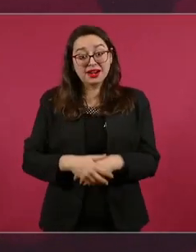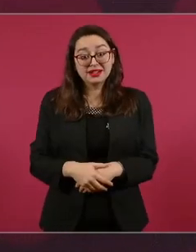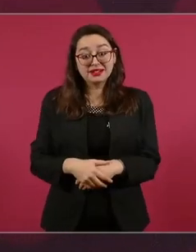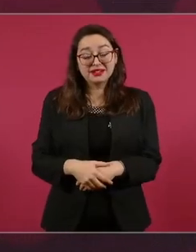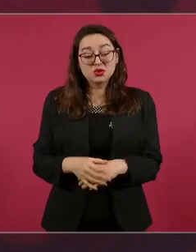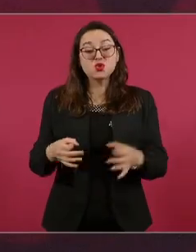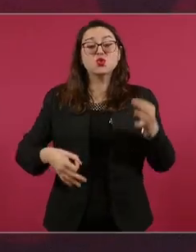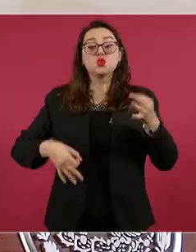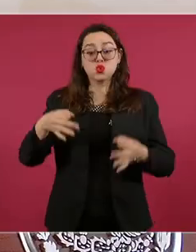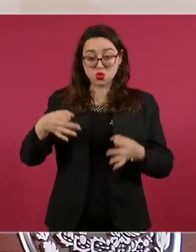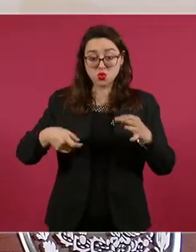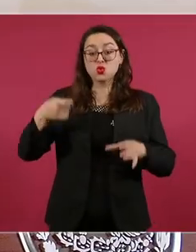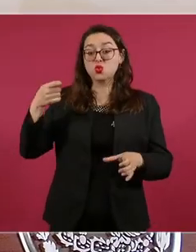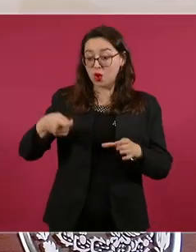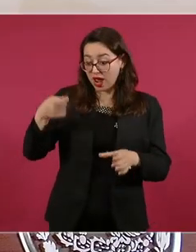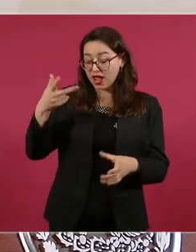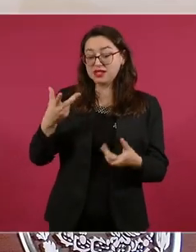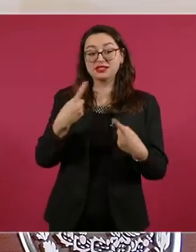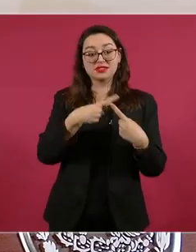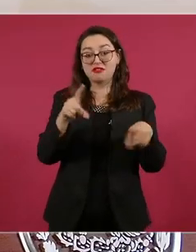jueces, empleados del Poder Judicial,